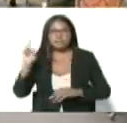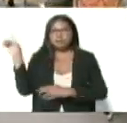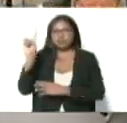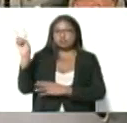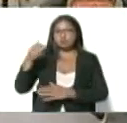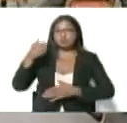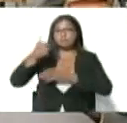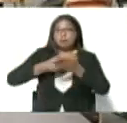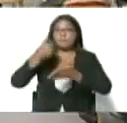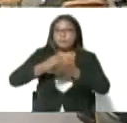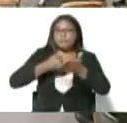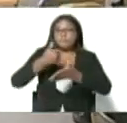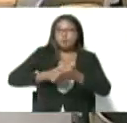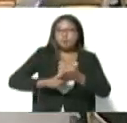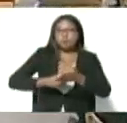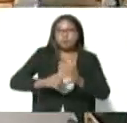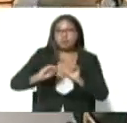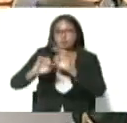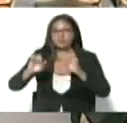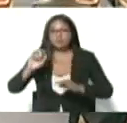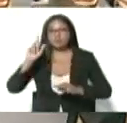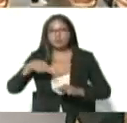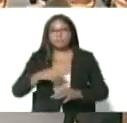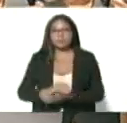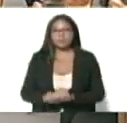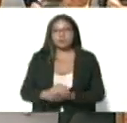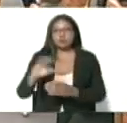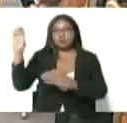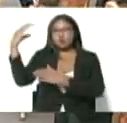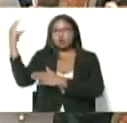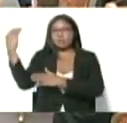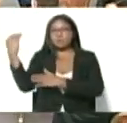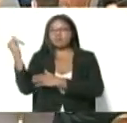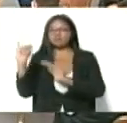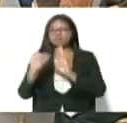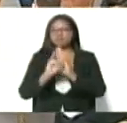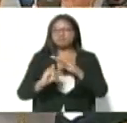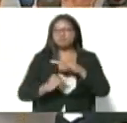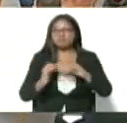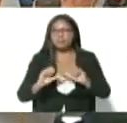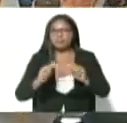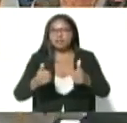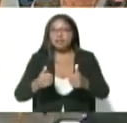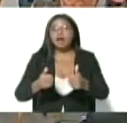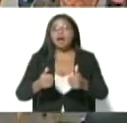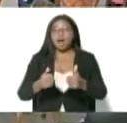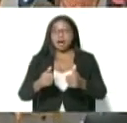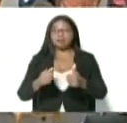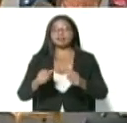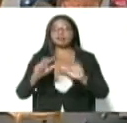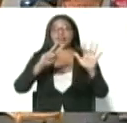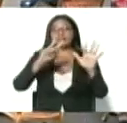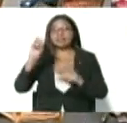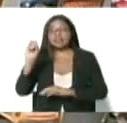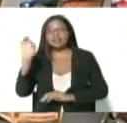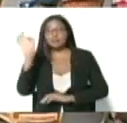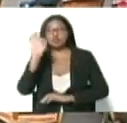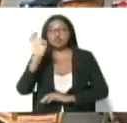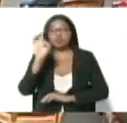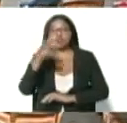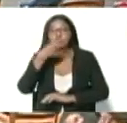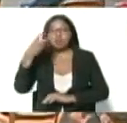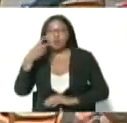tremenda y colombia se ha constituido en el productor del 70% de la cocaína